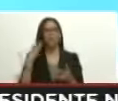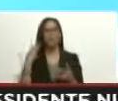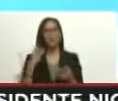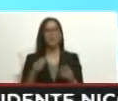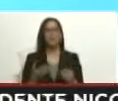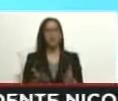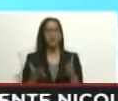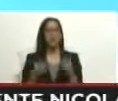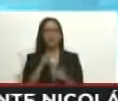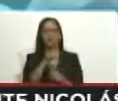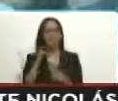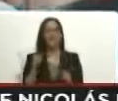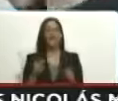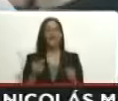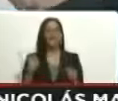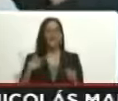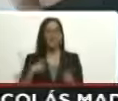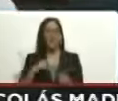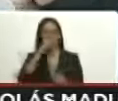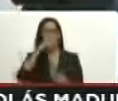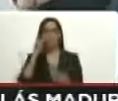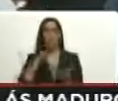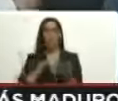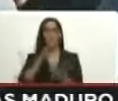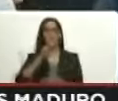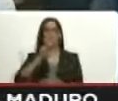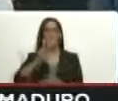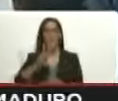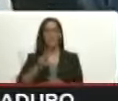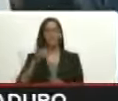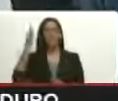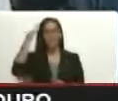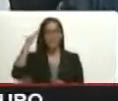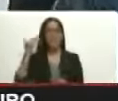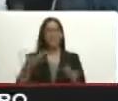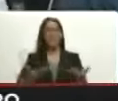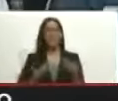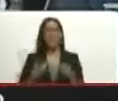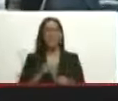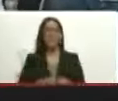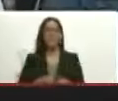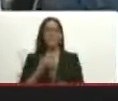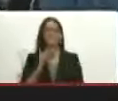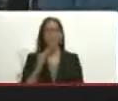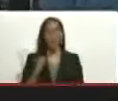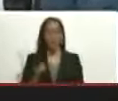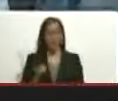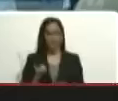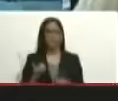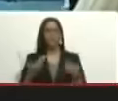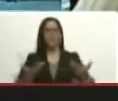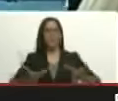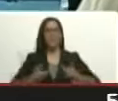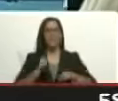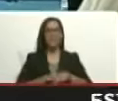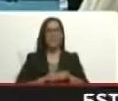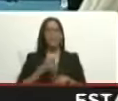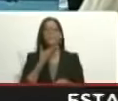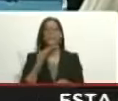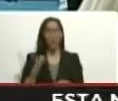logros que ustedes han obtenido en el año 2023. Y sé que vendrán tiempos mejores. Vendrán tiempos